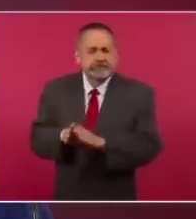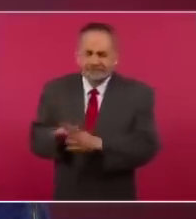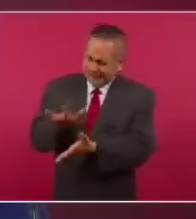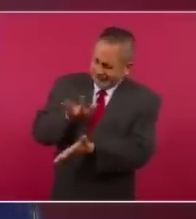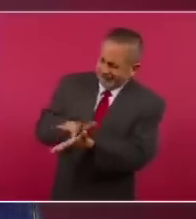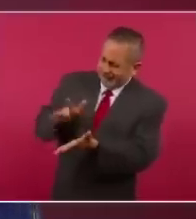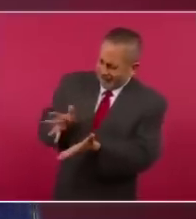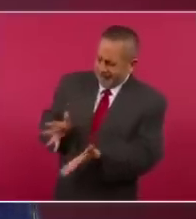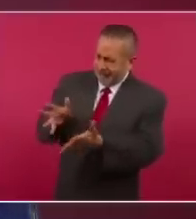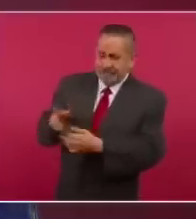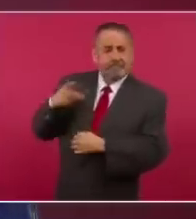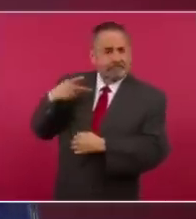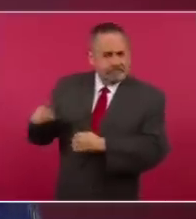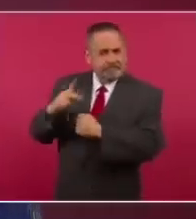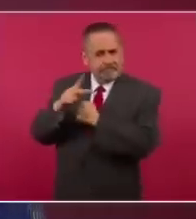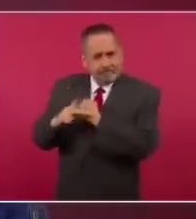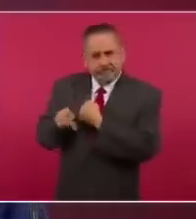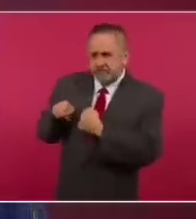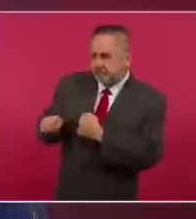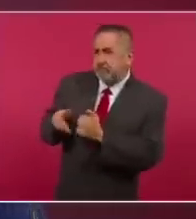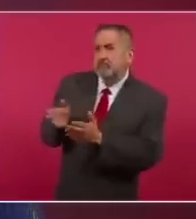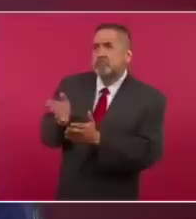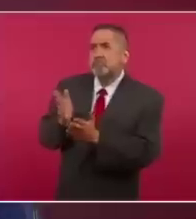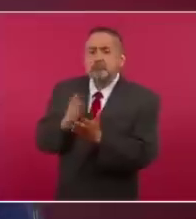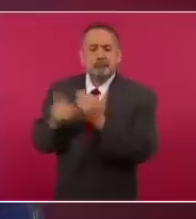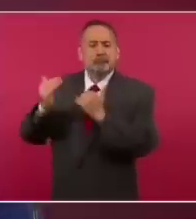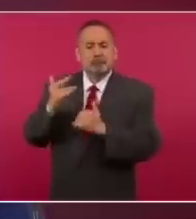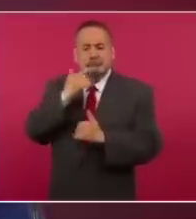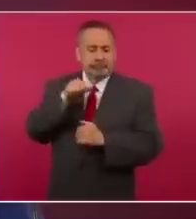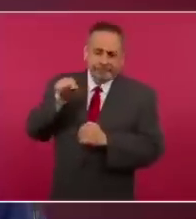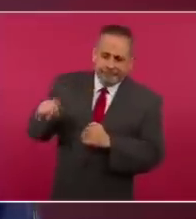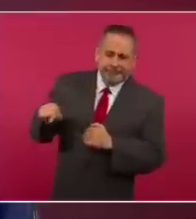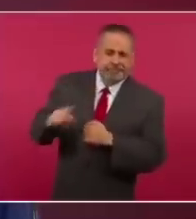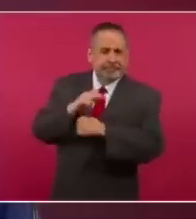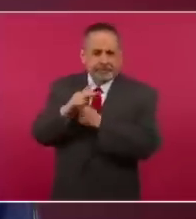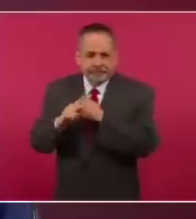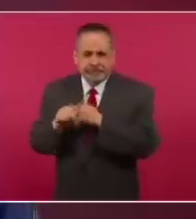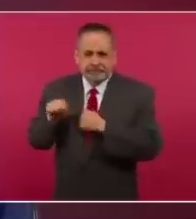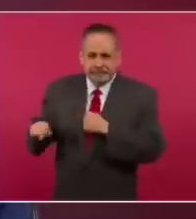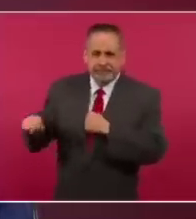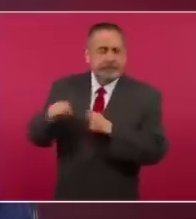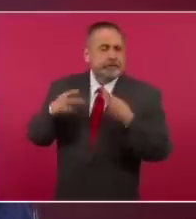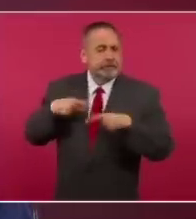impulsar el desarrollo de los pueblos, de los países